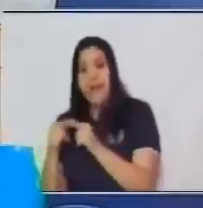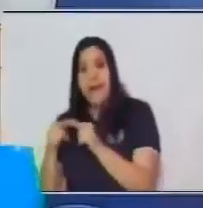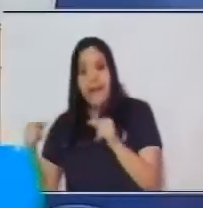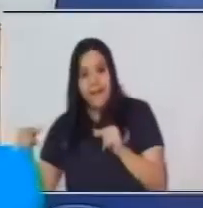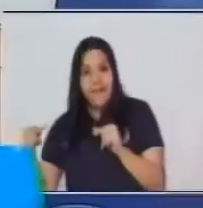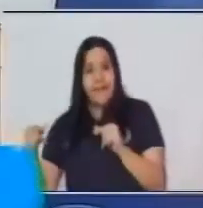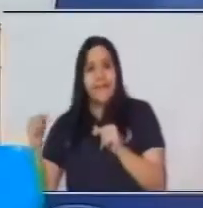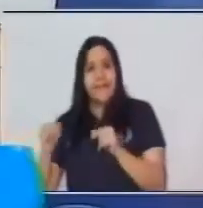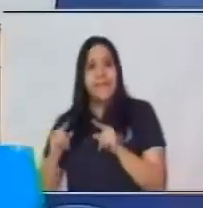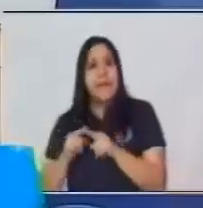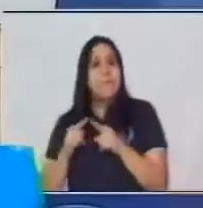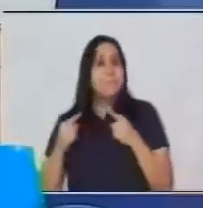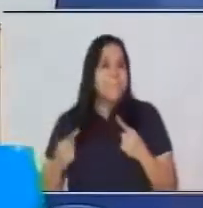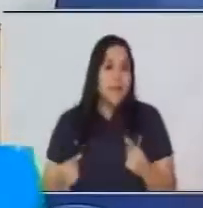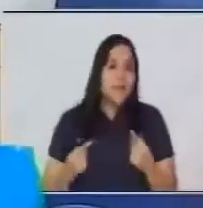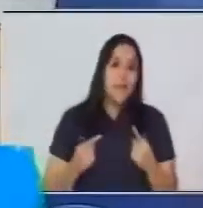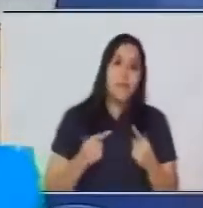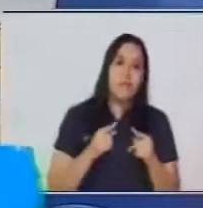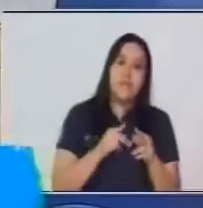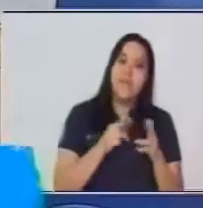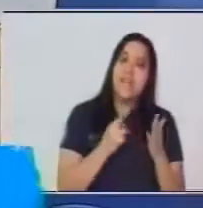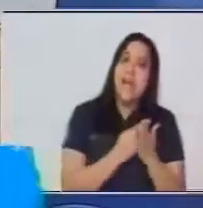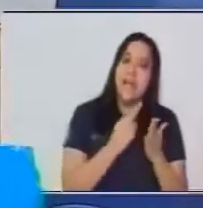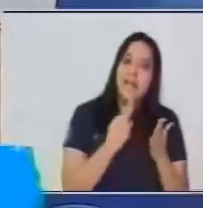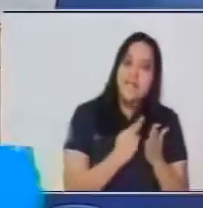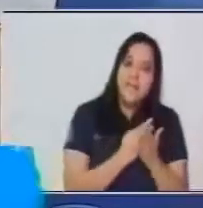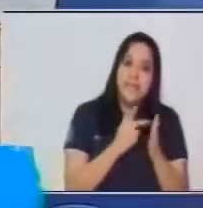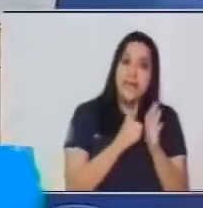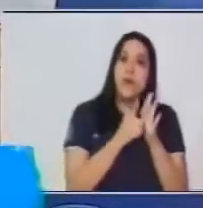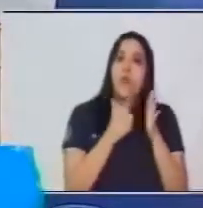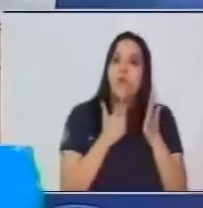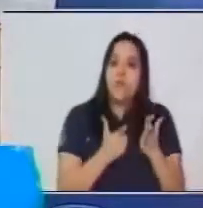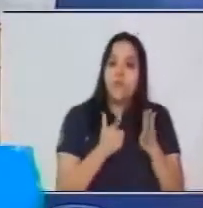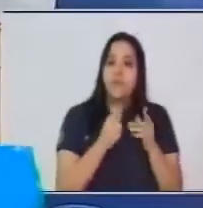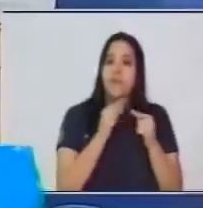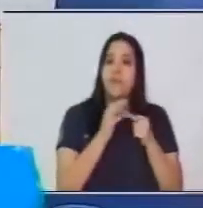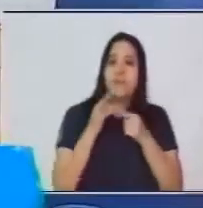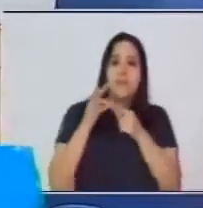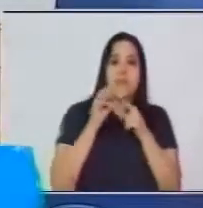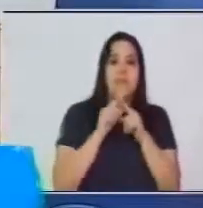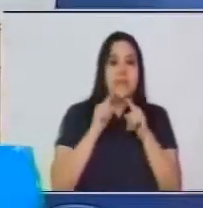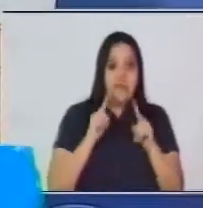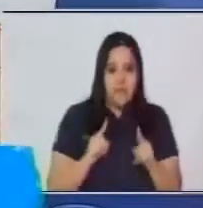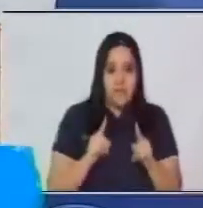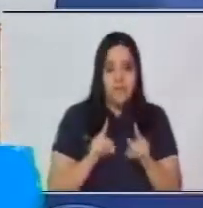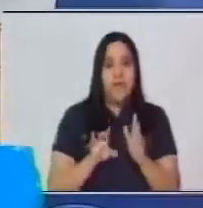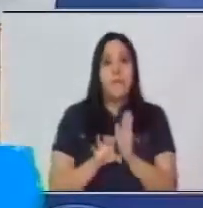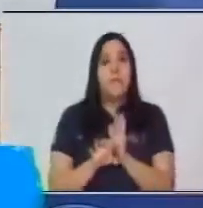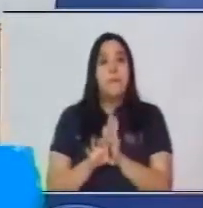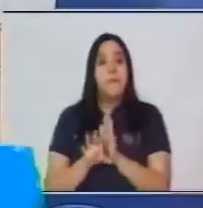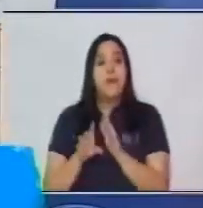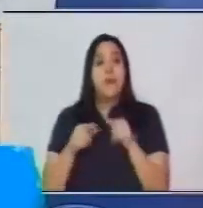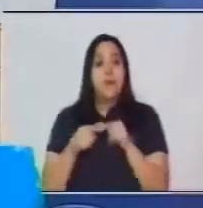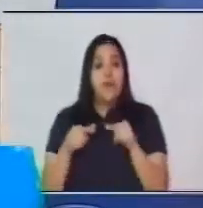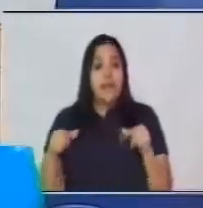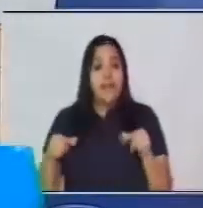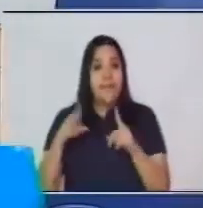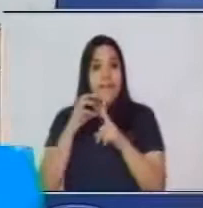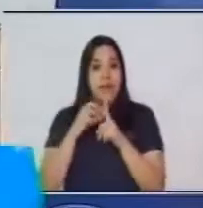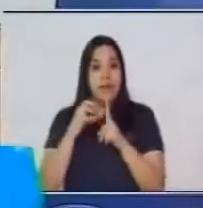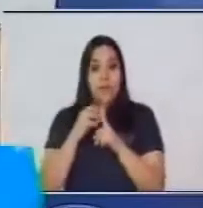historietas. Mientras que la tira cómica solo aparecerá publicada ya sea de forma semanal, es decir, cada semana, o mensual, cada